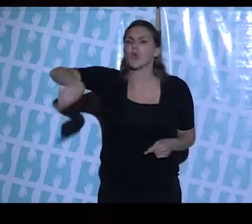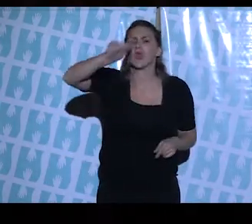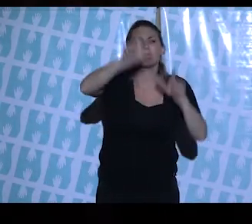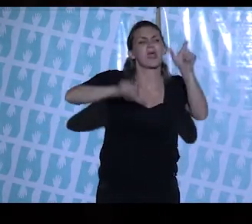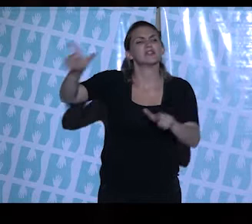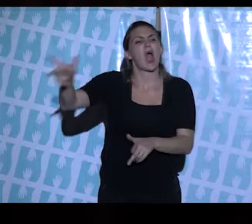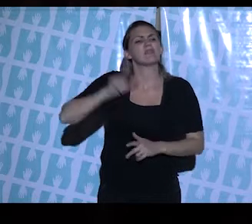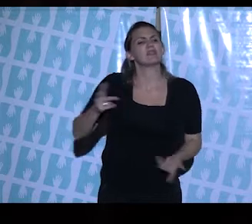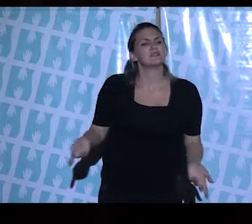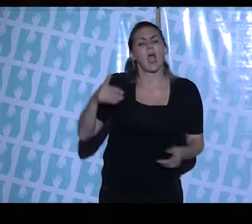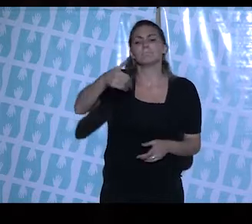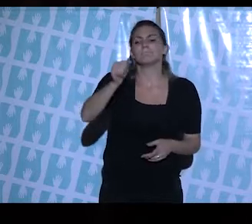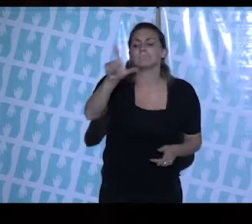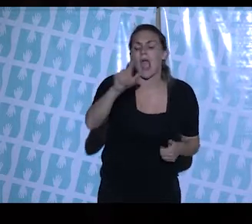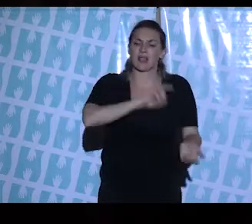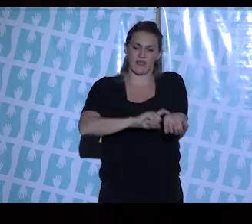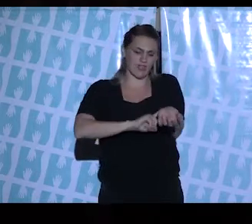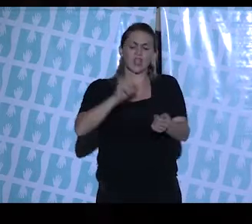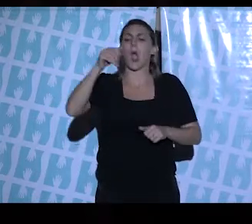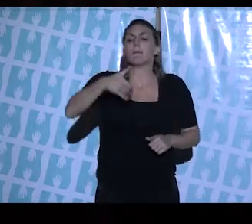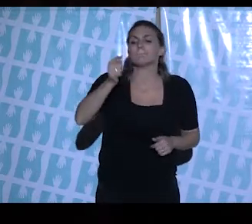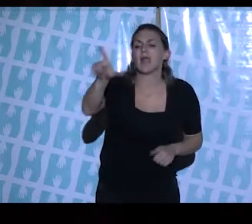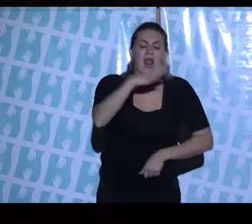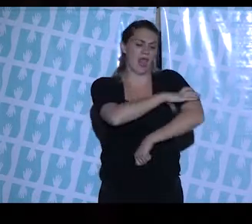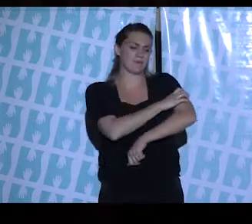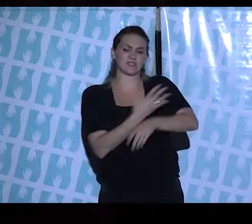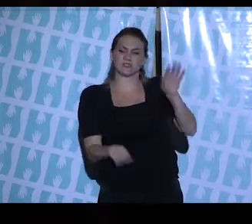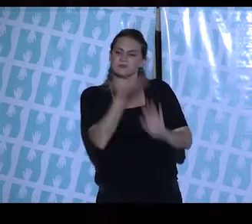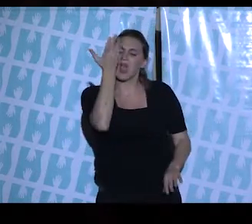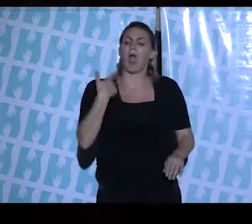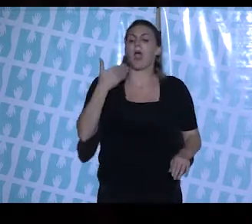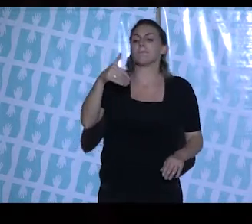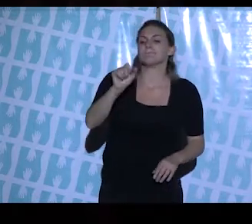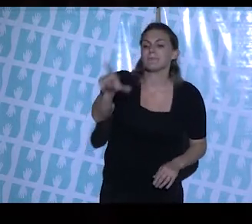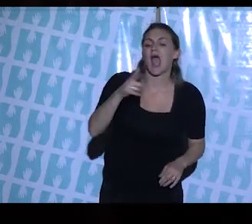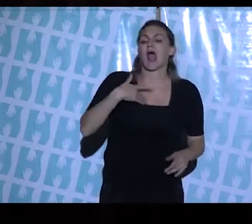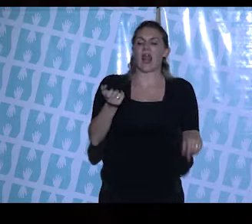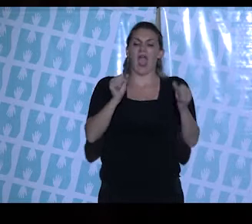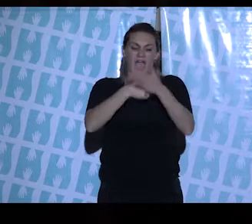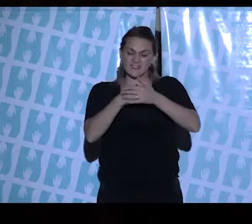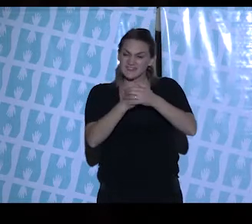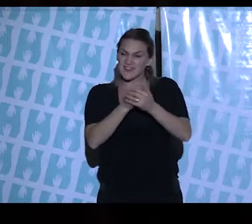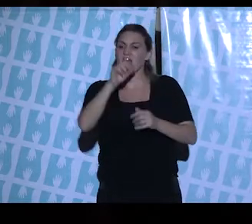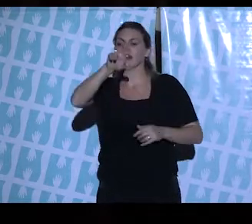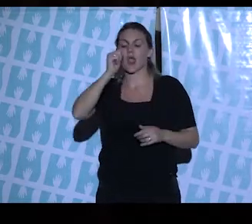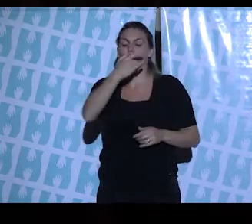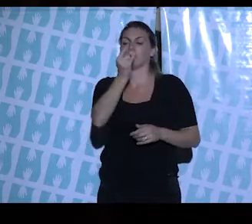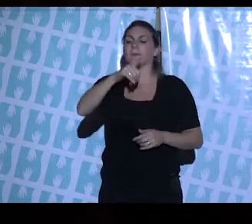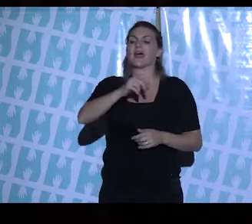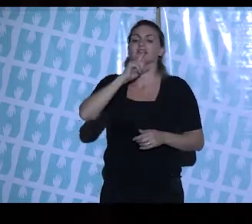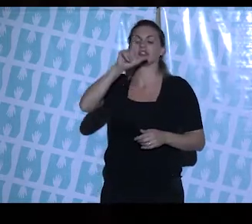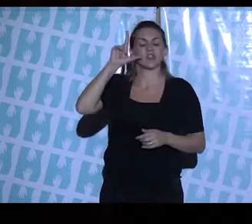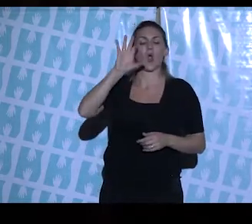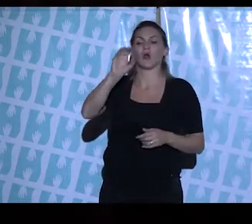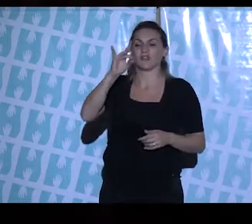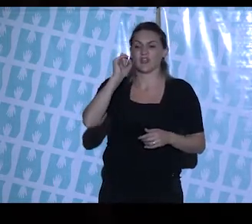mal epiléptico, mal hipertensivo, mal artrítico reumatoideo? Lo decimos mal. ¿Por qué tenemos que decir